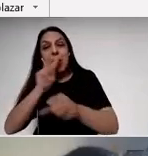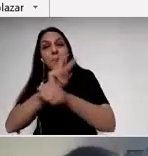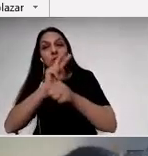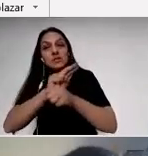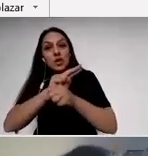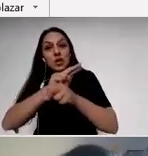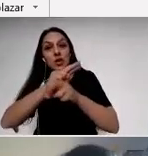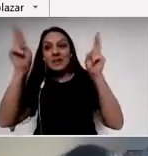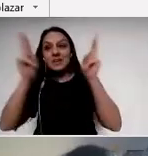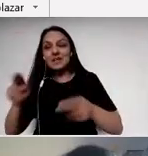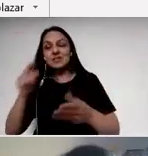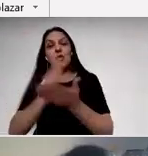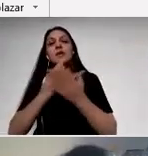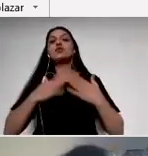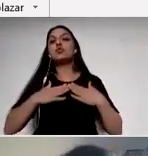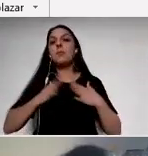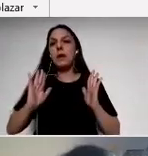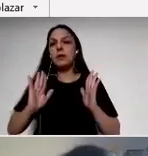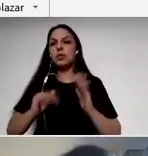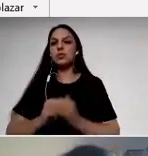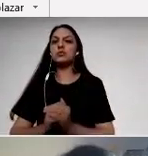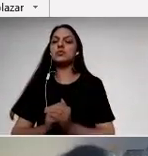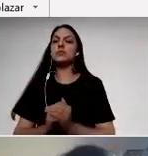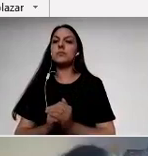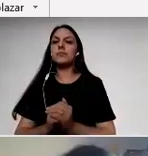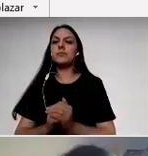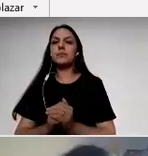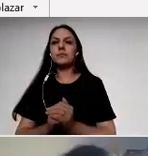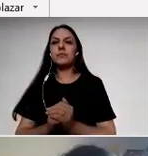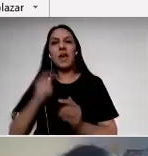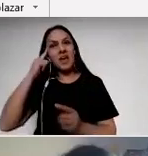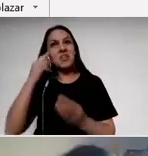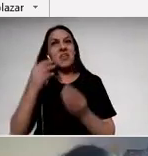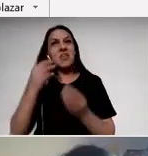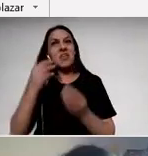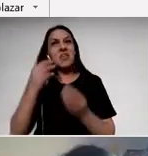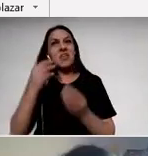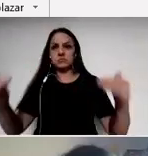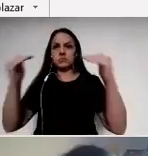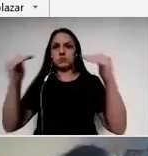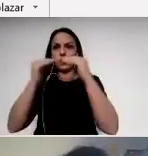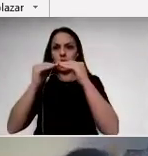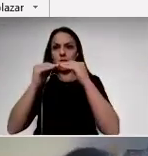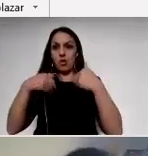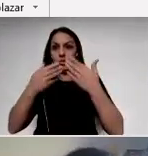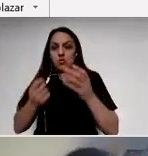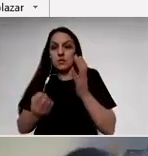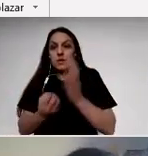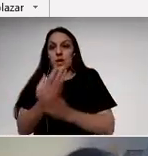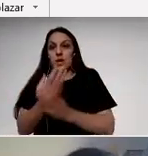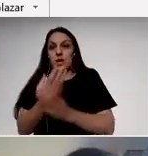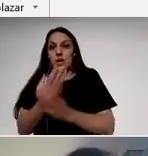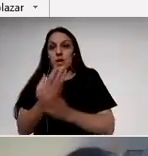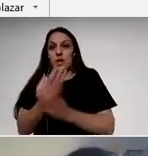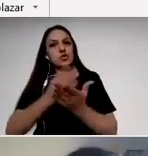humanos, cuya idea fundante es la igualdad. De acá, bueno, surge la Declaración de los Derechos del Hombre y del